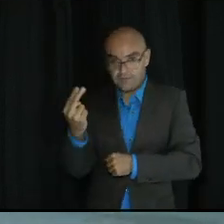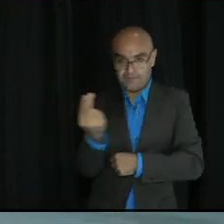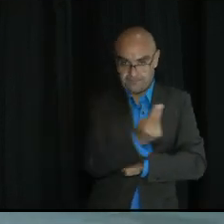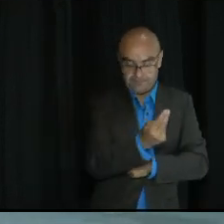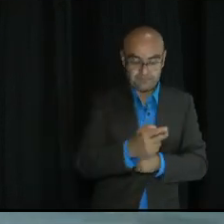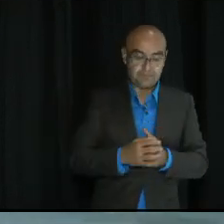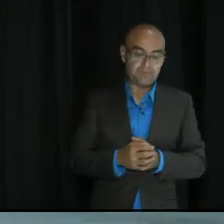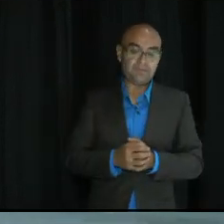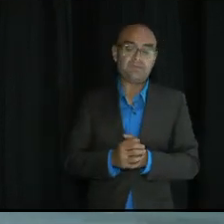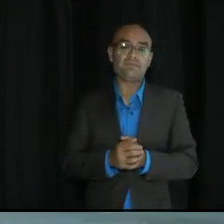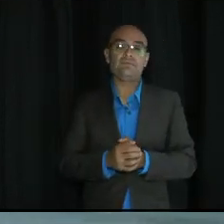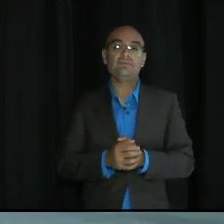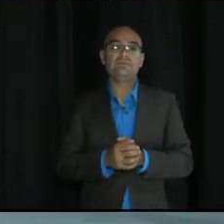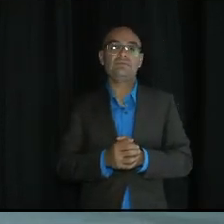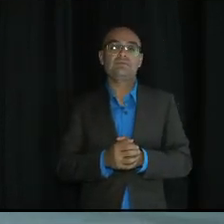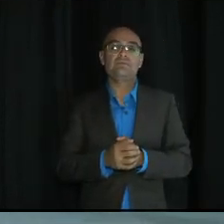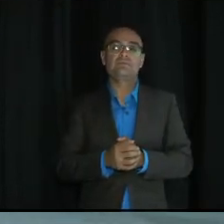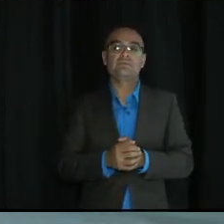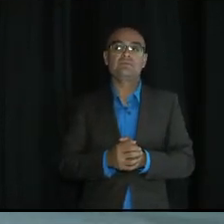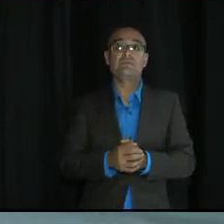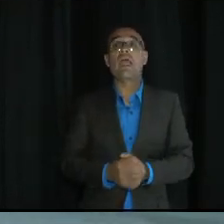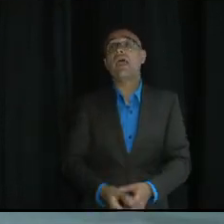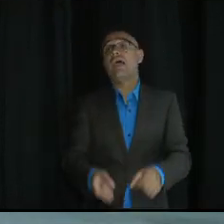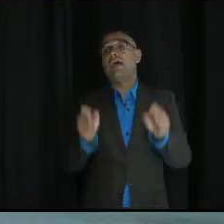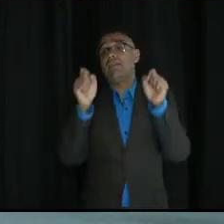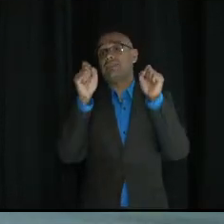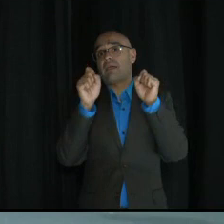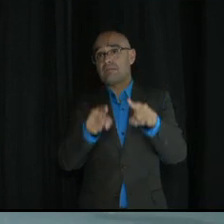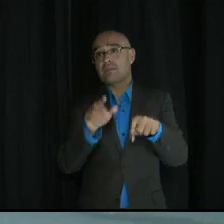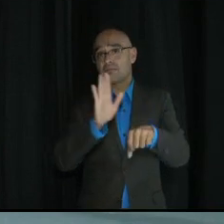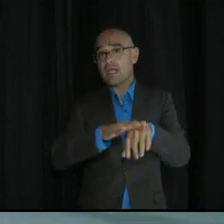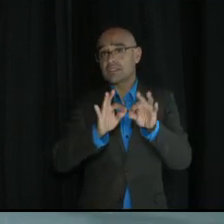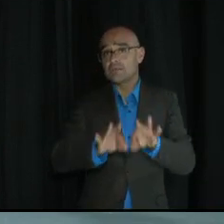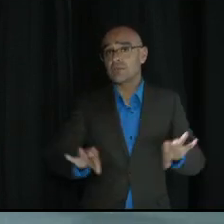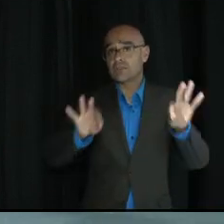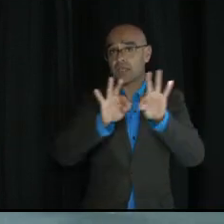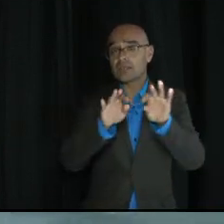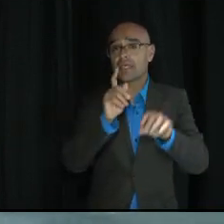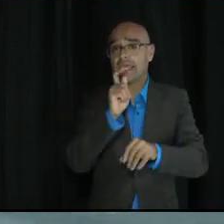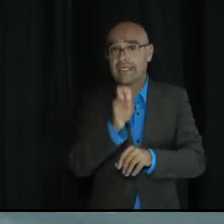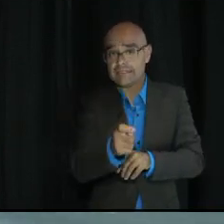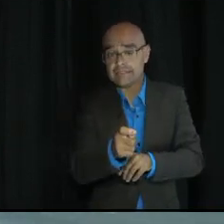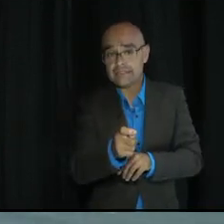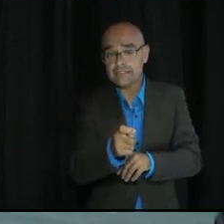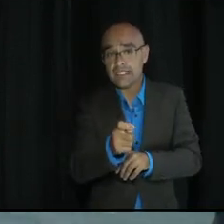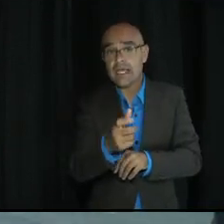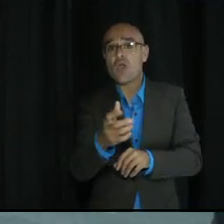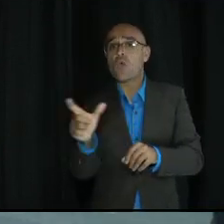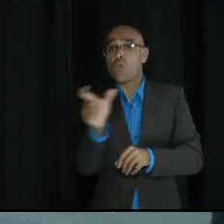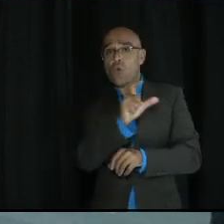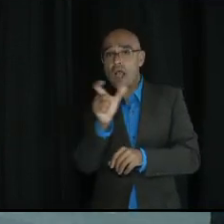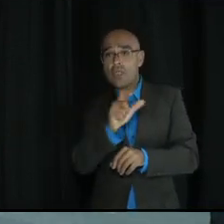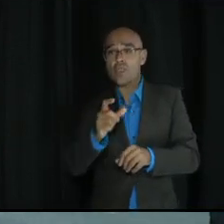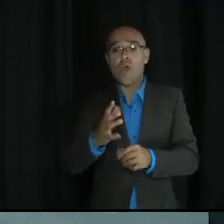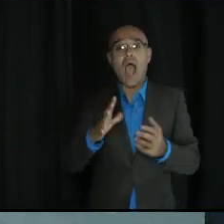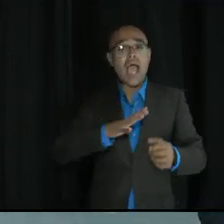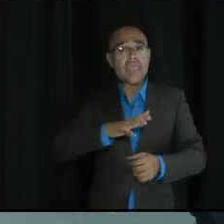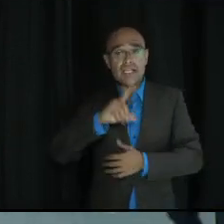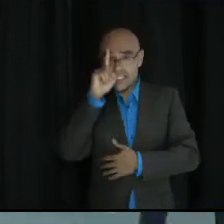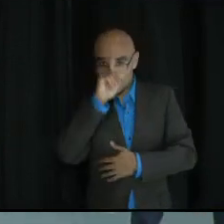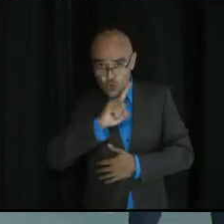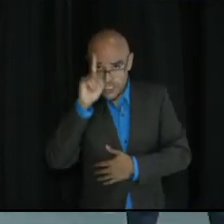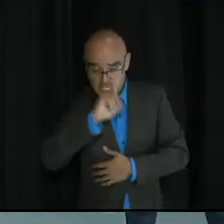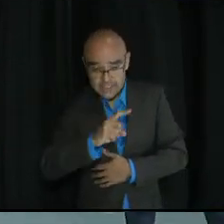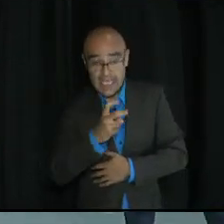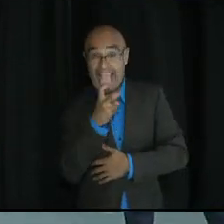Y bueno, no menos importante, el segundo de los puntos que maneja la situación de la asesoría. Esto va más